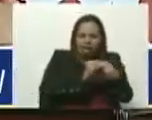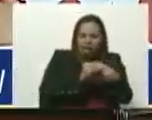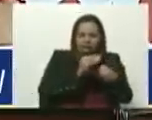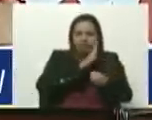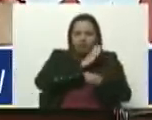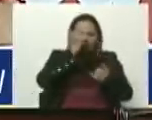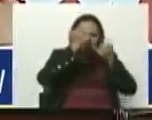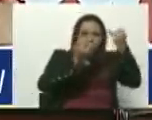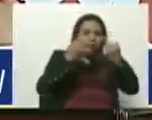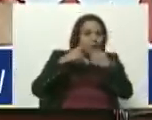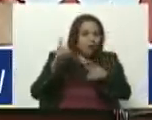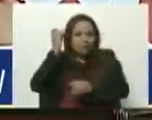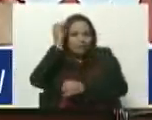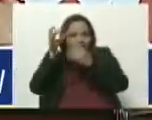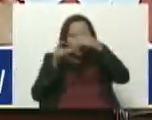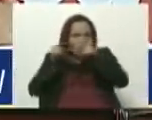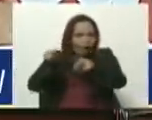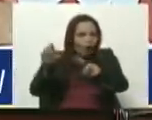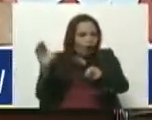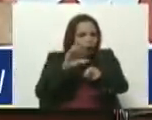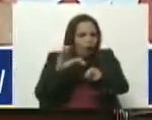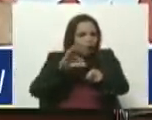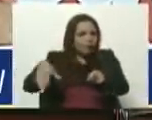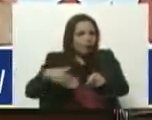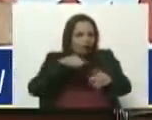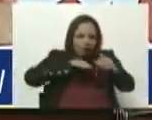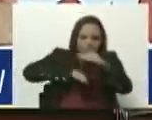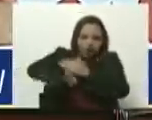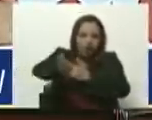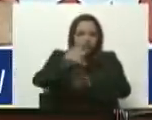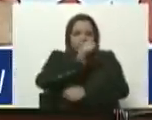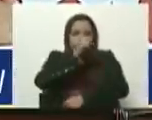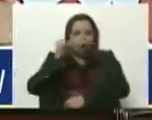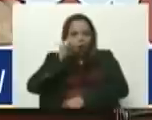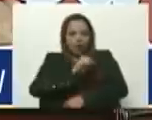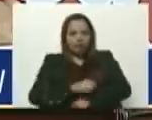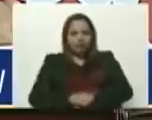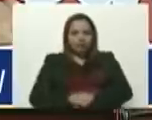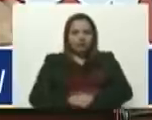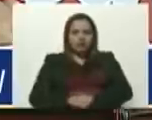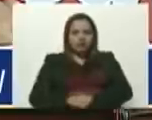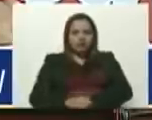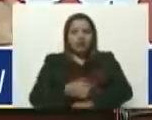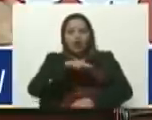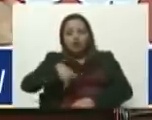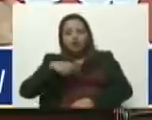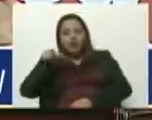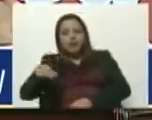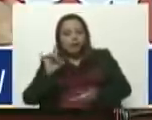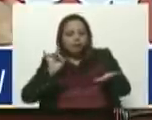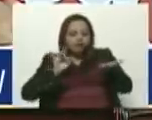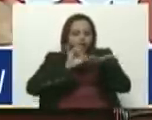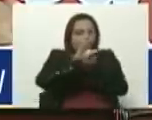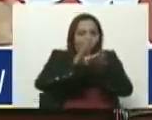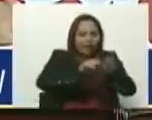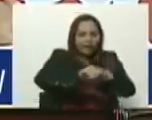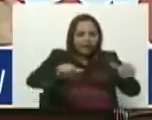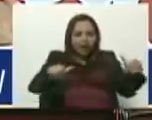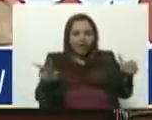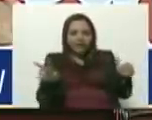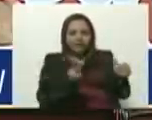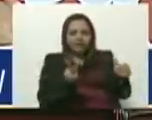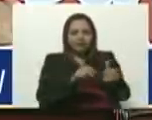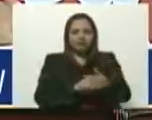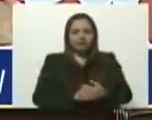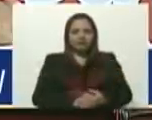fin para trasladar drogas nos hemos echado a ellos ya sus socios de nuestro territorio